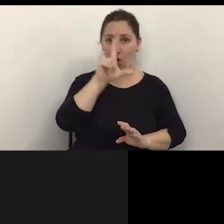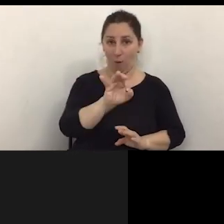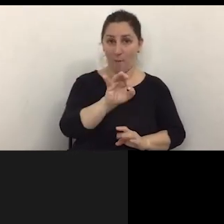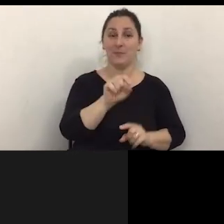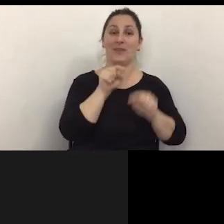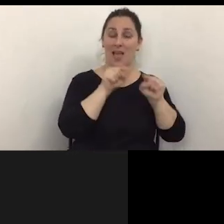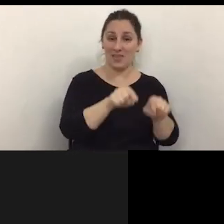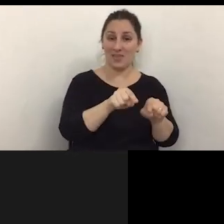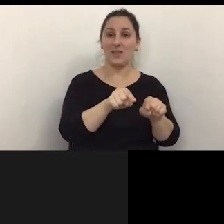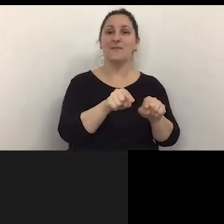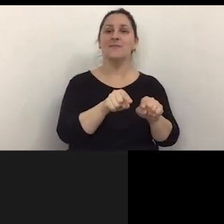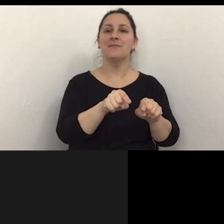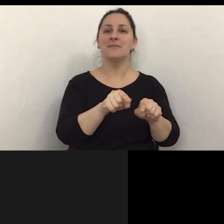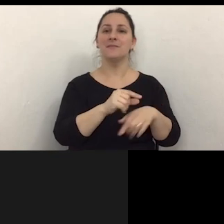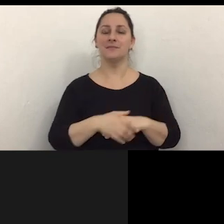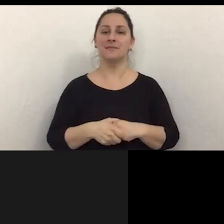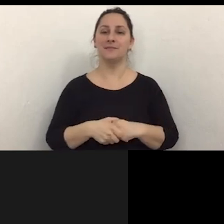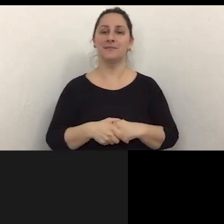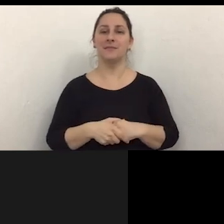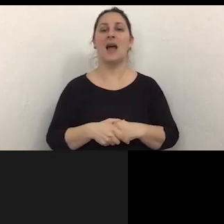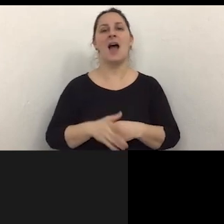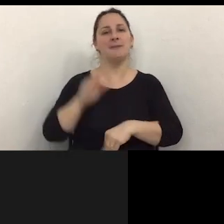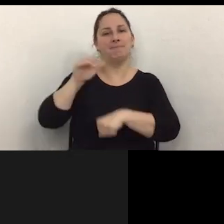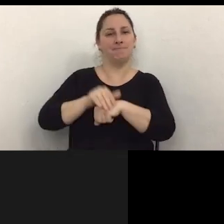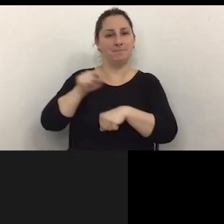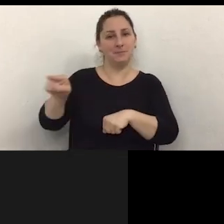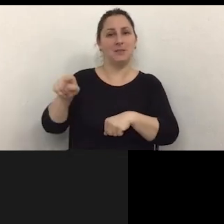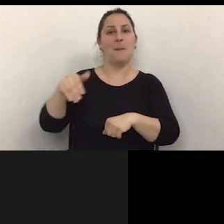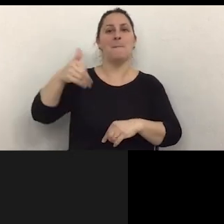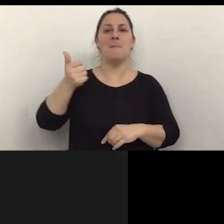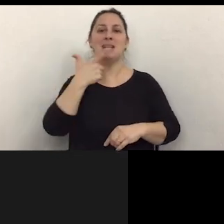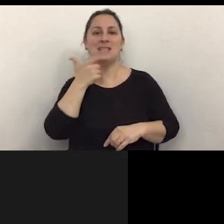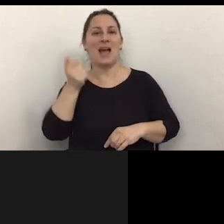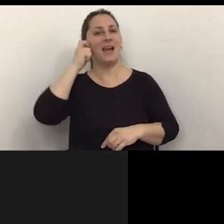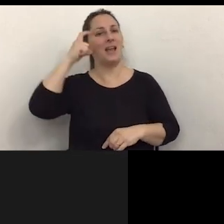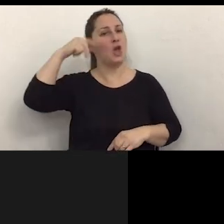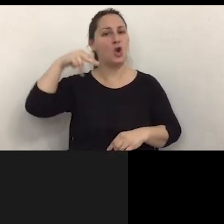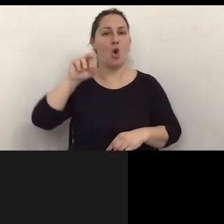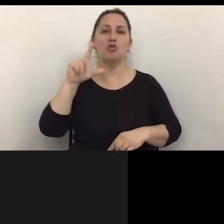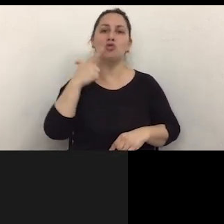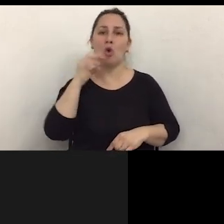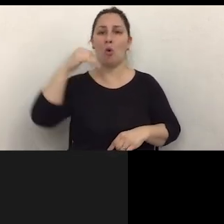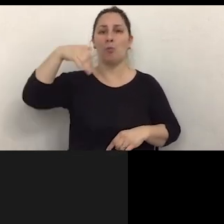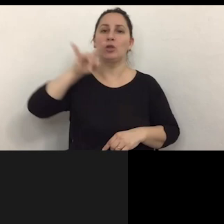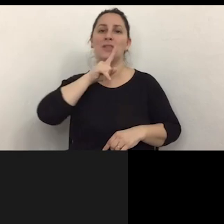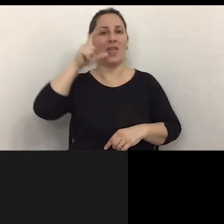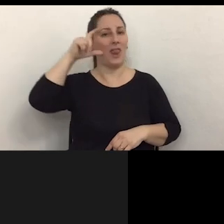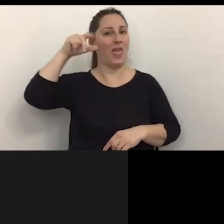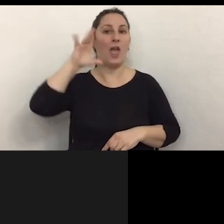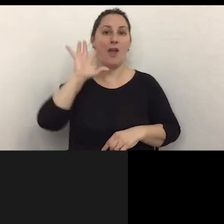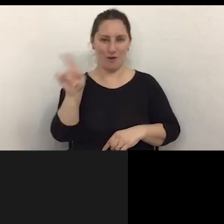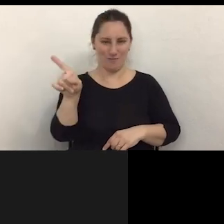de la jurisprudencia de Massa, Generoso y de Montenegro, ¿sí? O sea, obviamente no puedo trasladar, o sea, ellos, a ver,